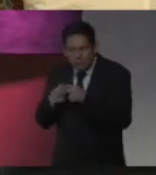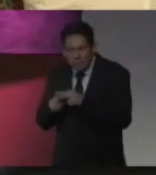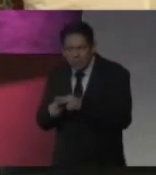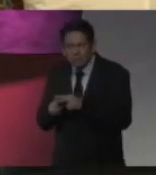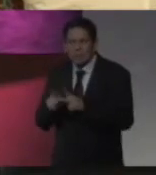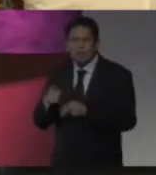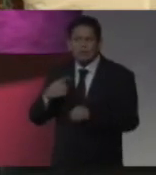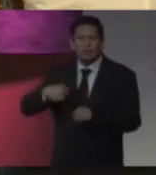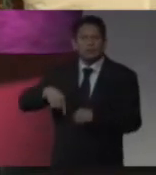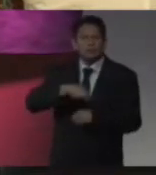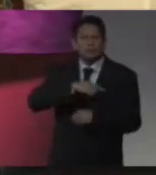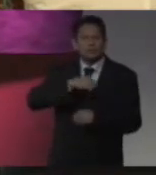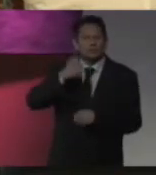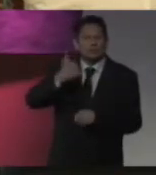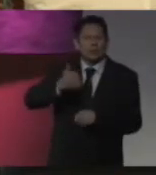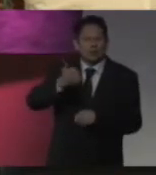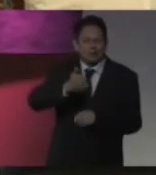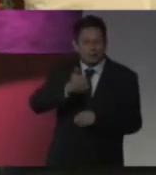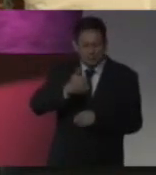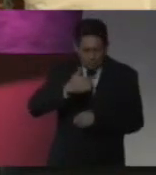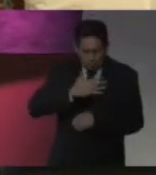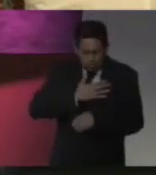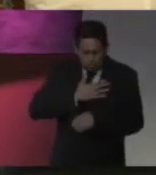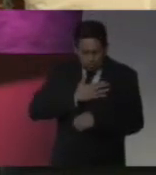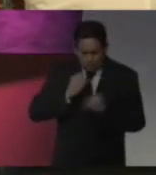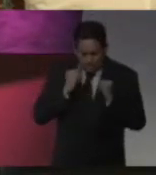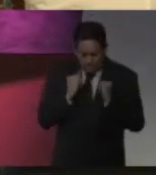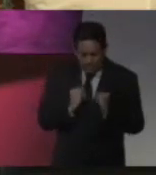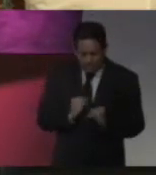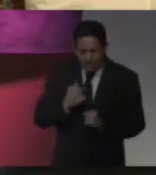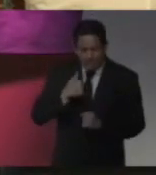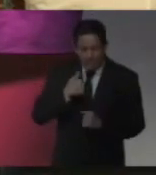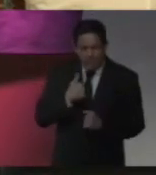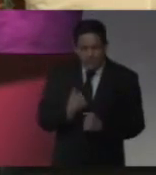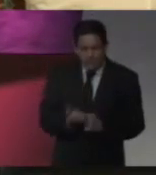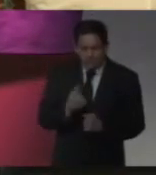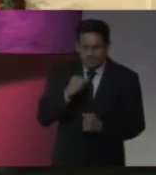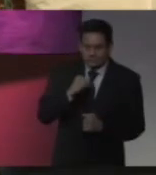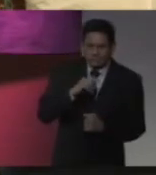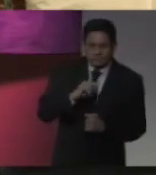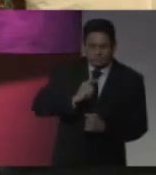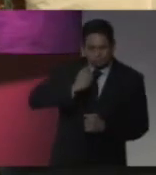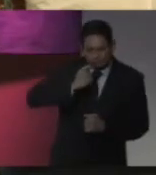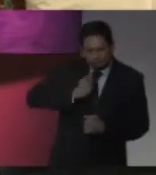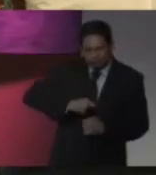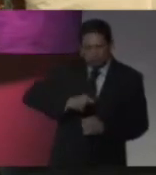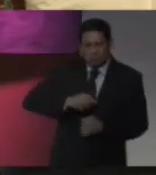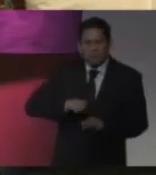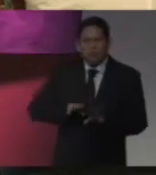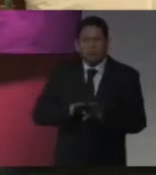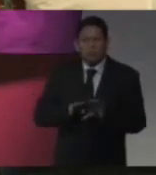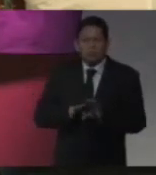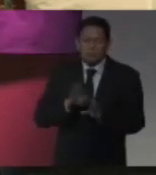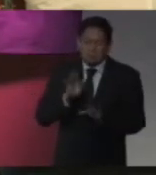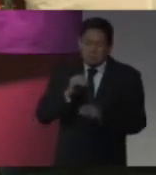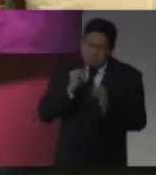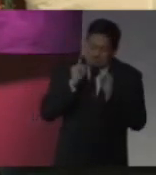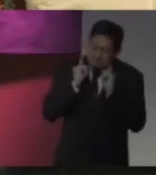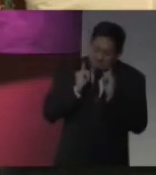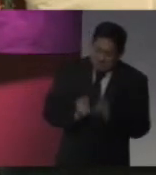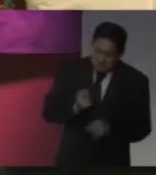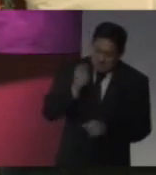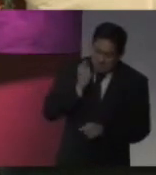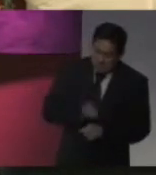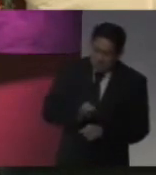nos concebimos nosotros a nosotras mismas, a nosotros mismos. Nos concebimos como individuos.